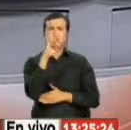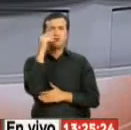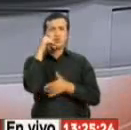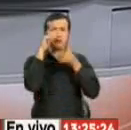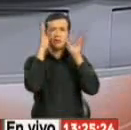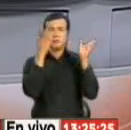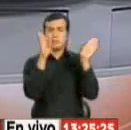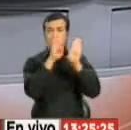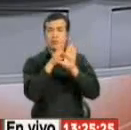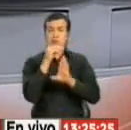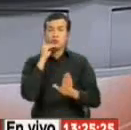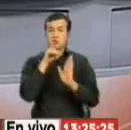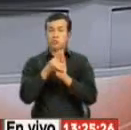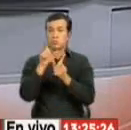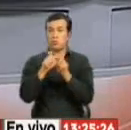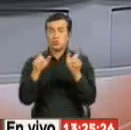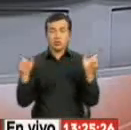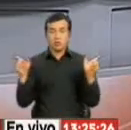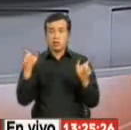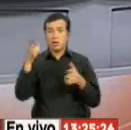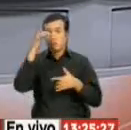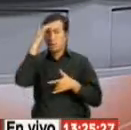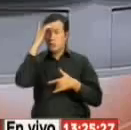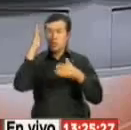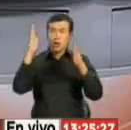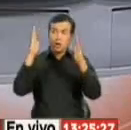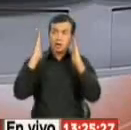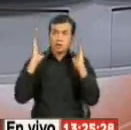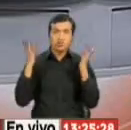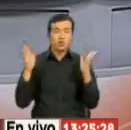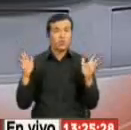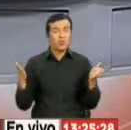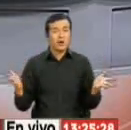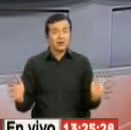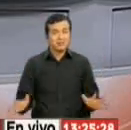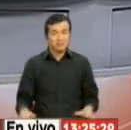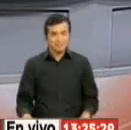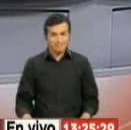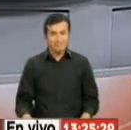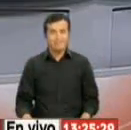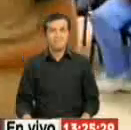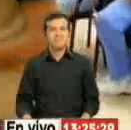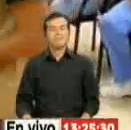denuncian que los afectados no están recibiendo atención médica adecuada veamos